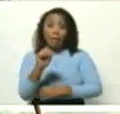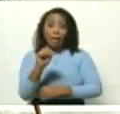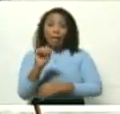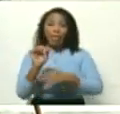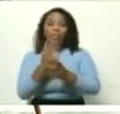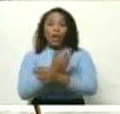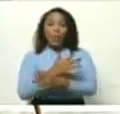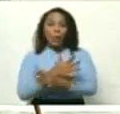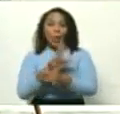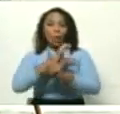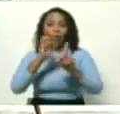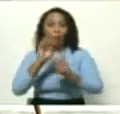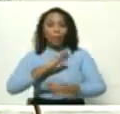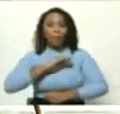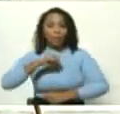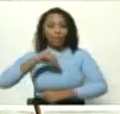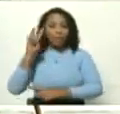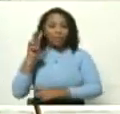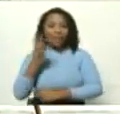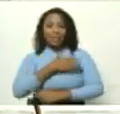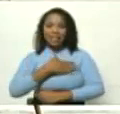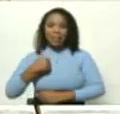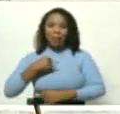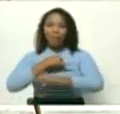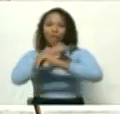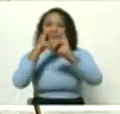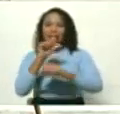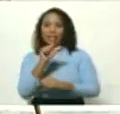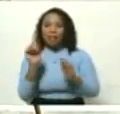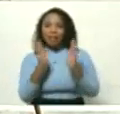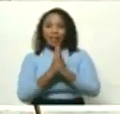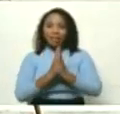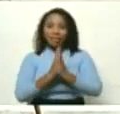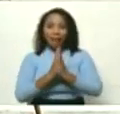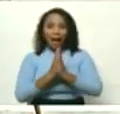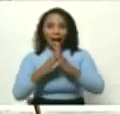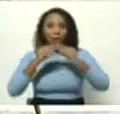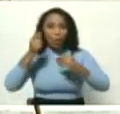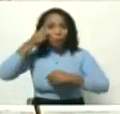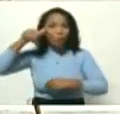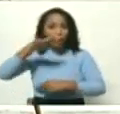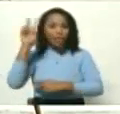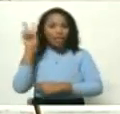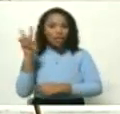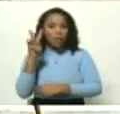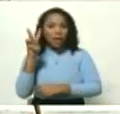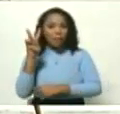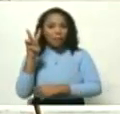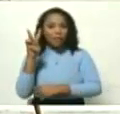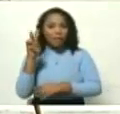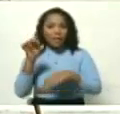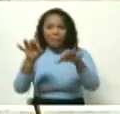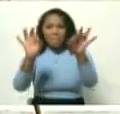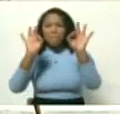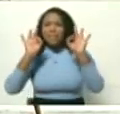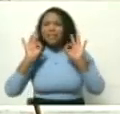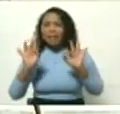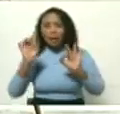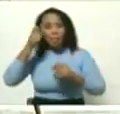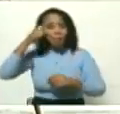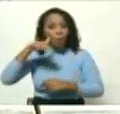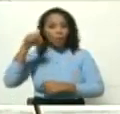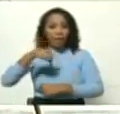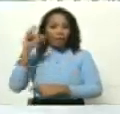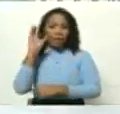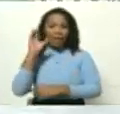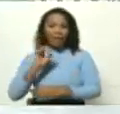juegos tradicionales. Le deseamos pues una feliz Semana Santa a todo el pueblo de Venezuela y especialmente al pueblo de